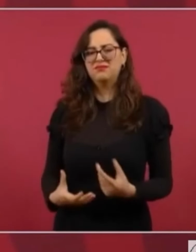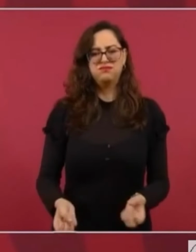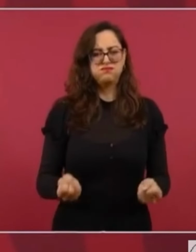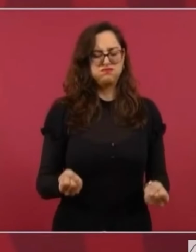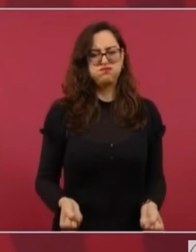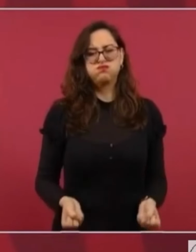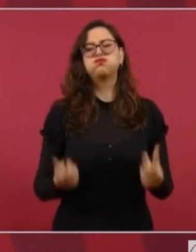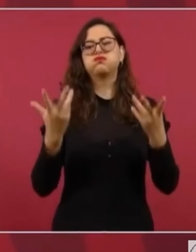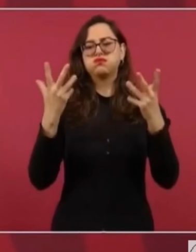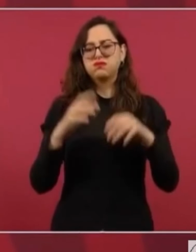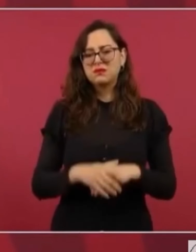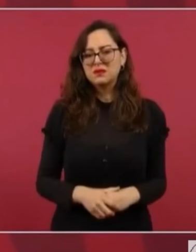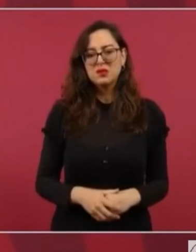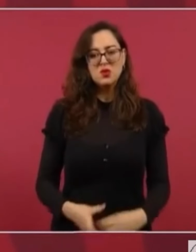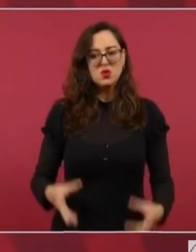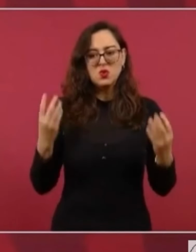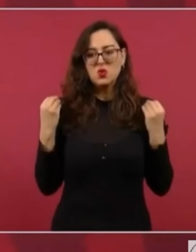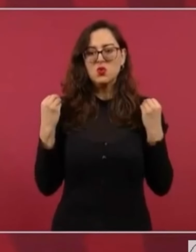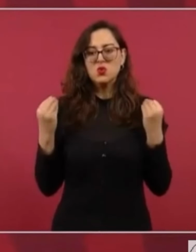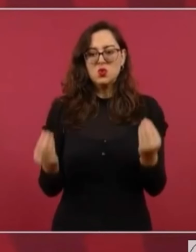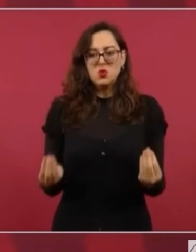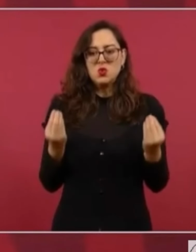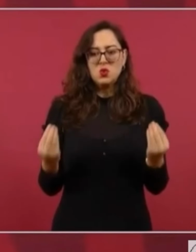de estos organismos